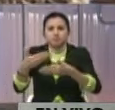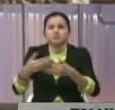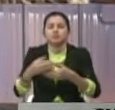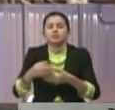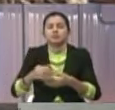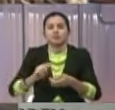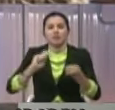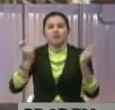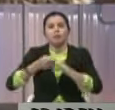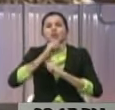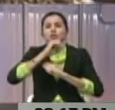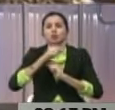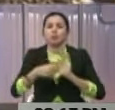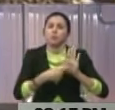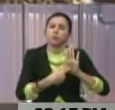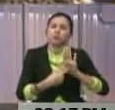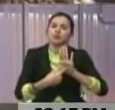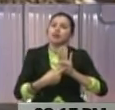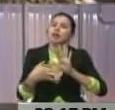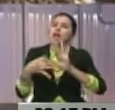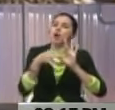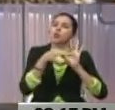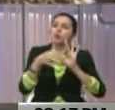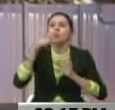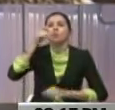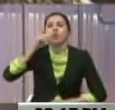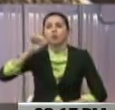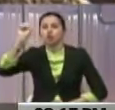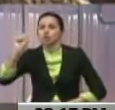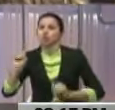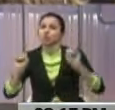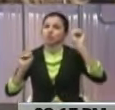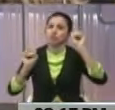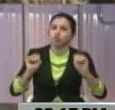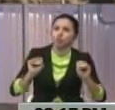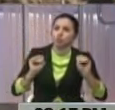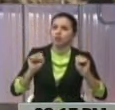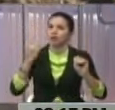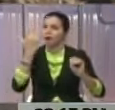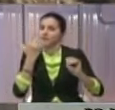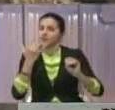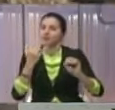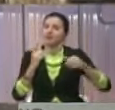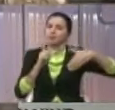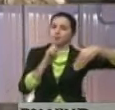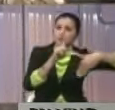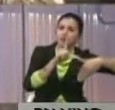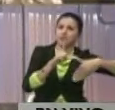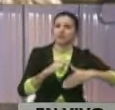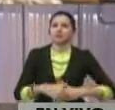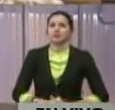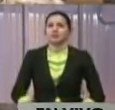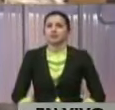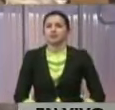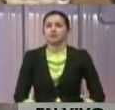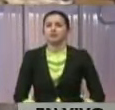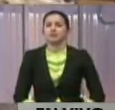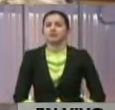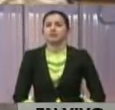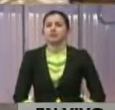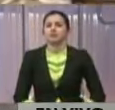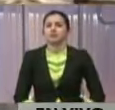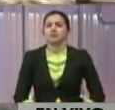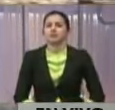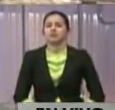historia para proyectar la unión entre los pueblos del sur y sobre todo la unión hermosa entre África, Suramérica,